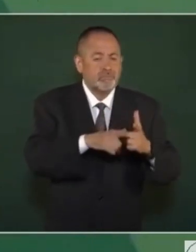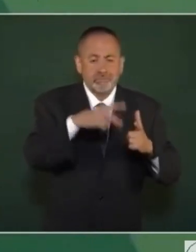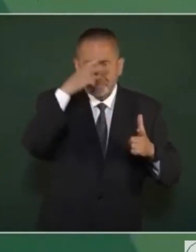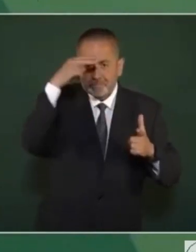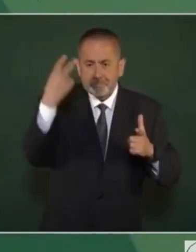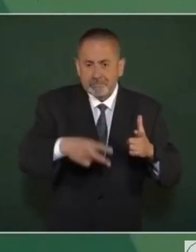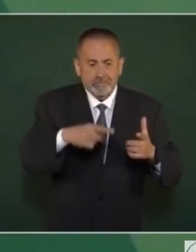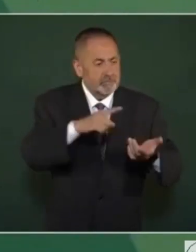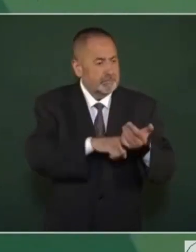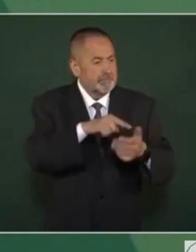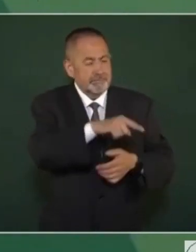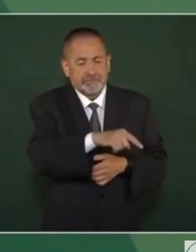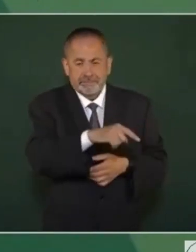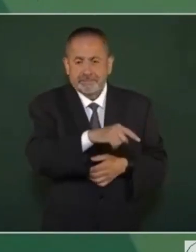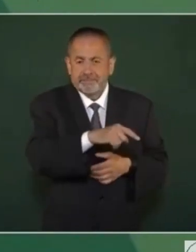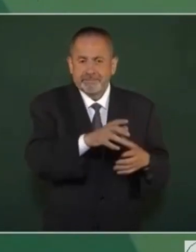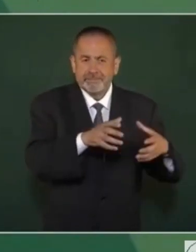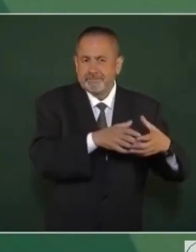conservadurismo mexicano.